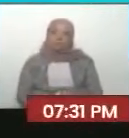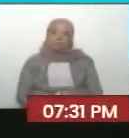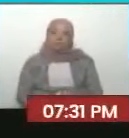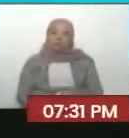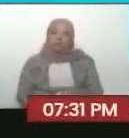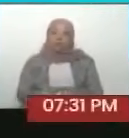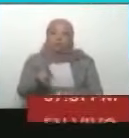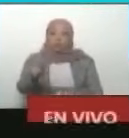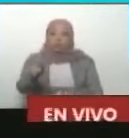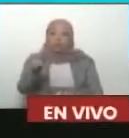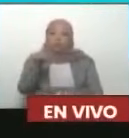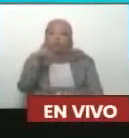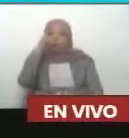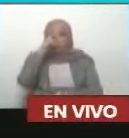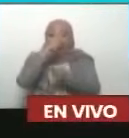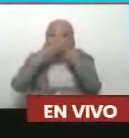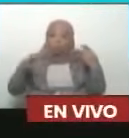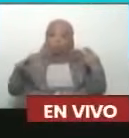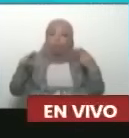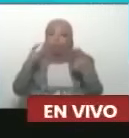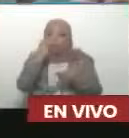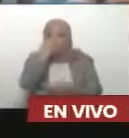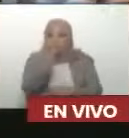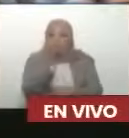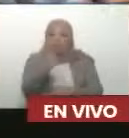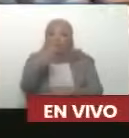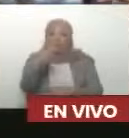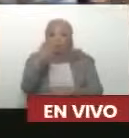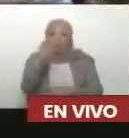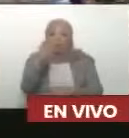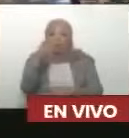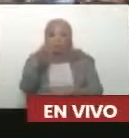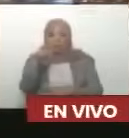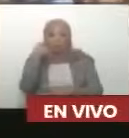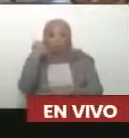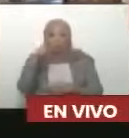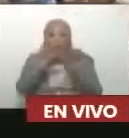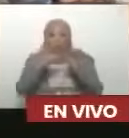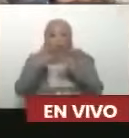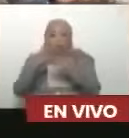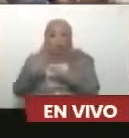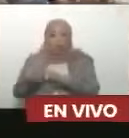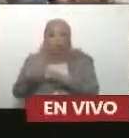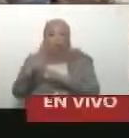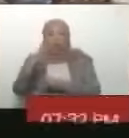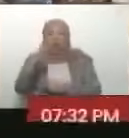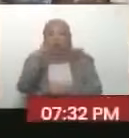Wilmer, estoy comprometido a ir a Ocumare de la Costa. A Cata.